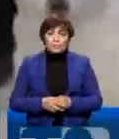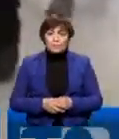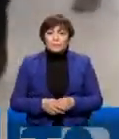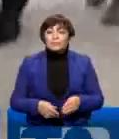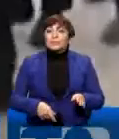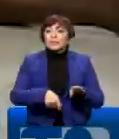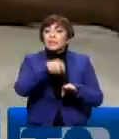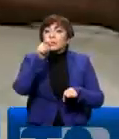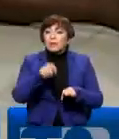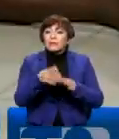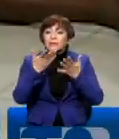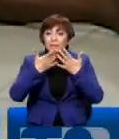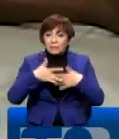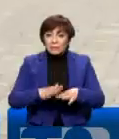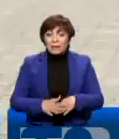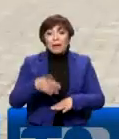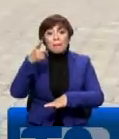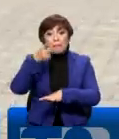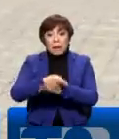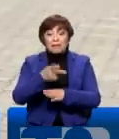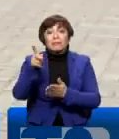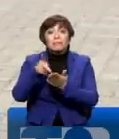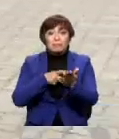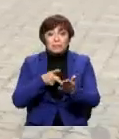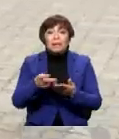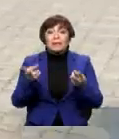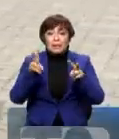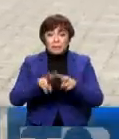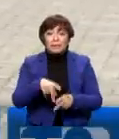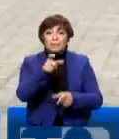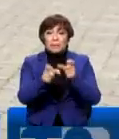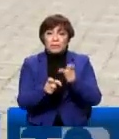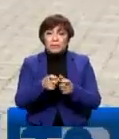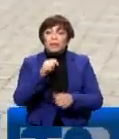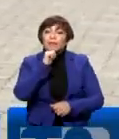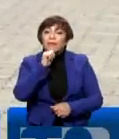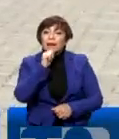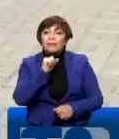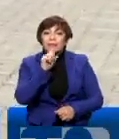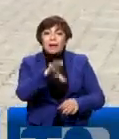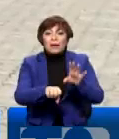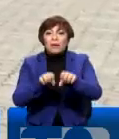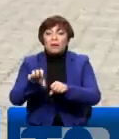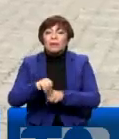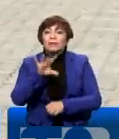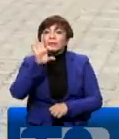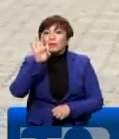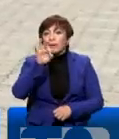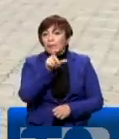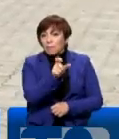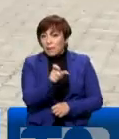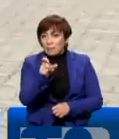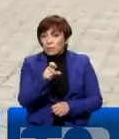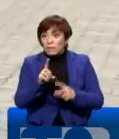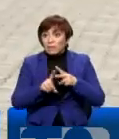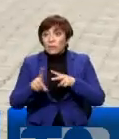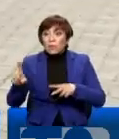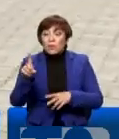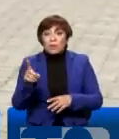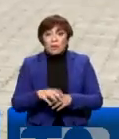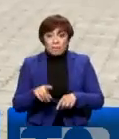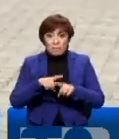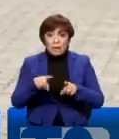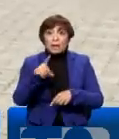sanción económica a los sentenciados. Aún falta por detener a 9 sujetos que en la actualidad se encuentran prófugos de la justicia. Ellos también